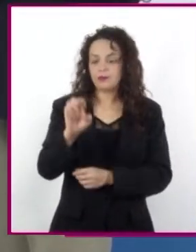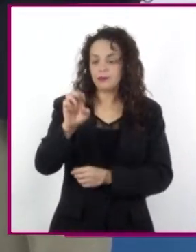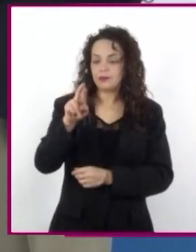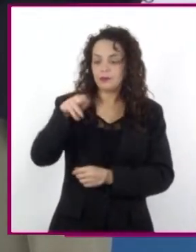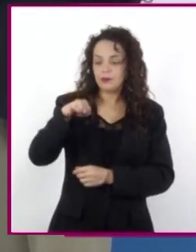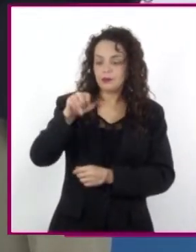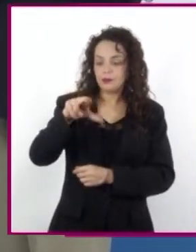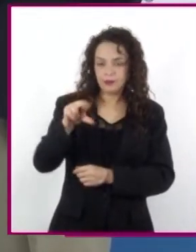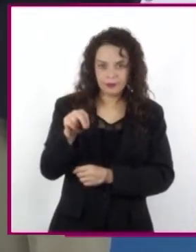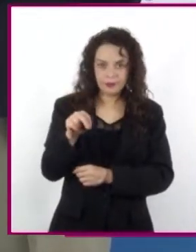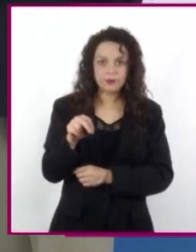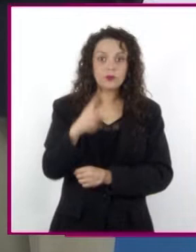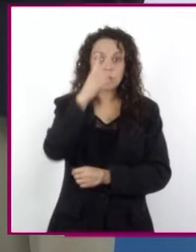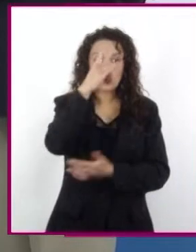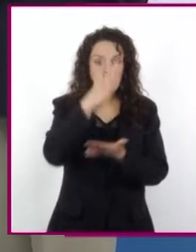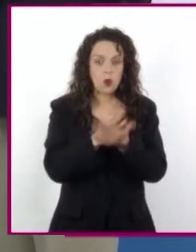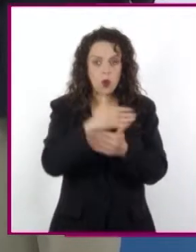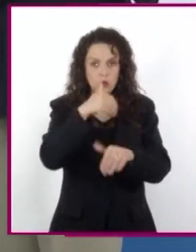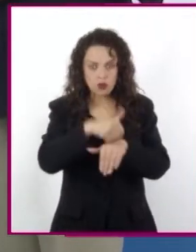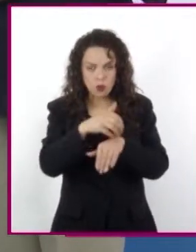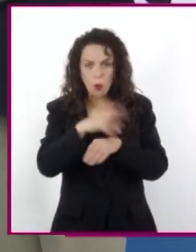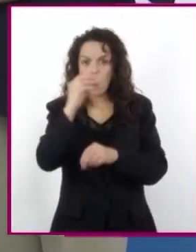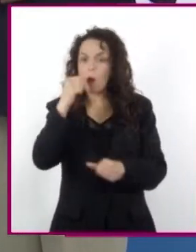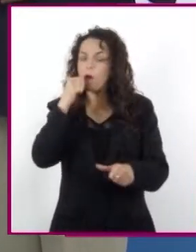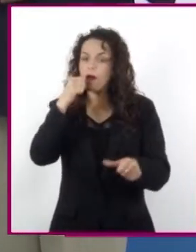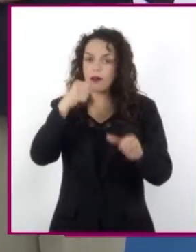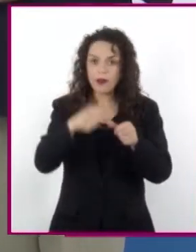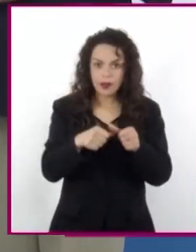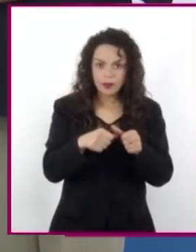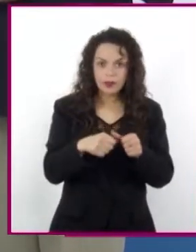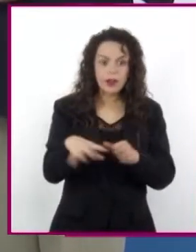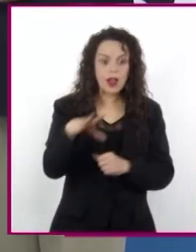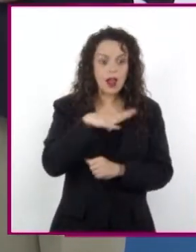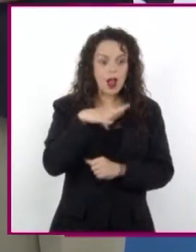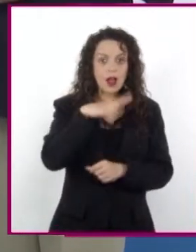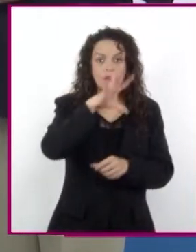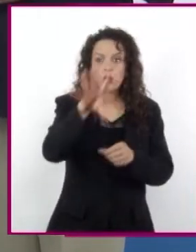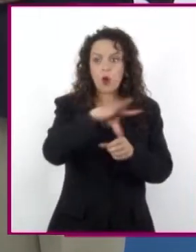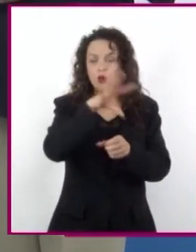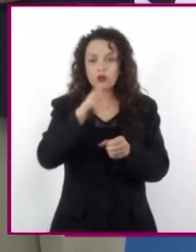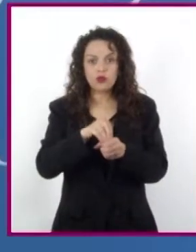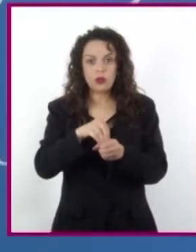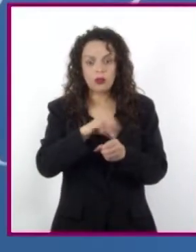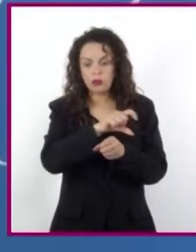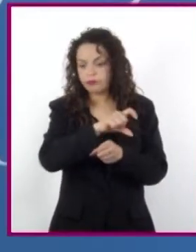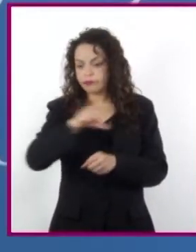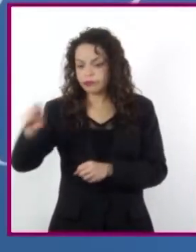cantidad, ya sea número o letra, se encuentra en todos los términos del polinomio.